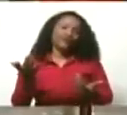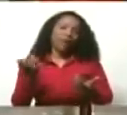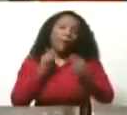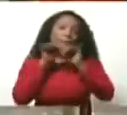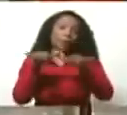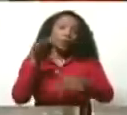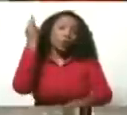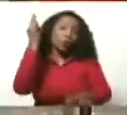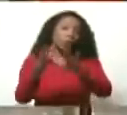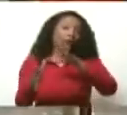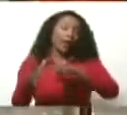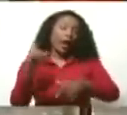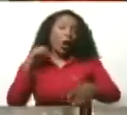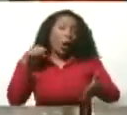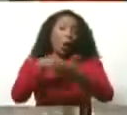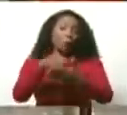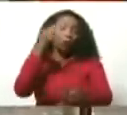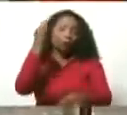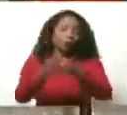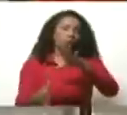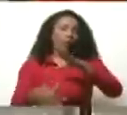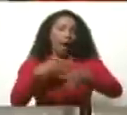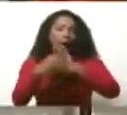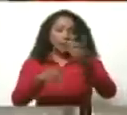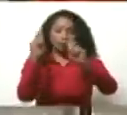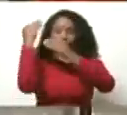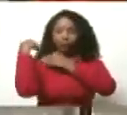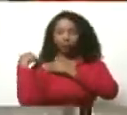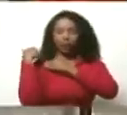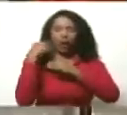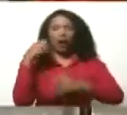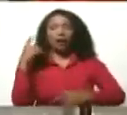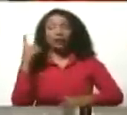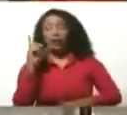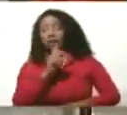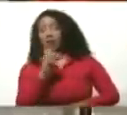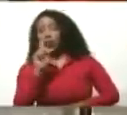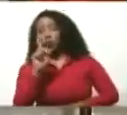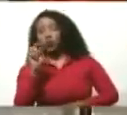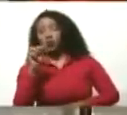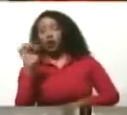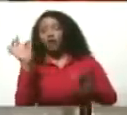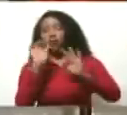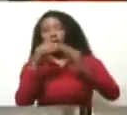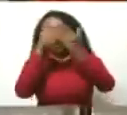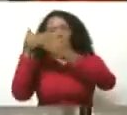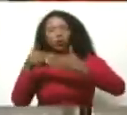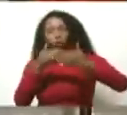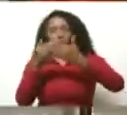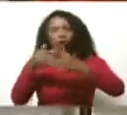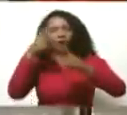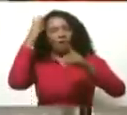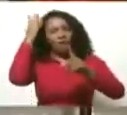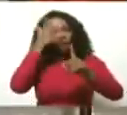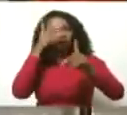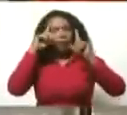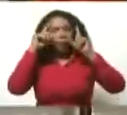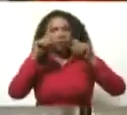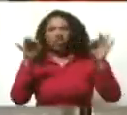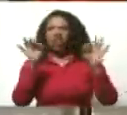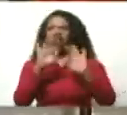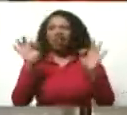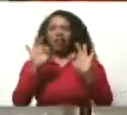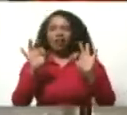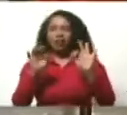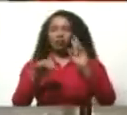bendecidos y afortunados que por golpes de suerte asumen un cargo sin historial de ningún tipo, sin estudio, sin formación. Y